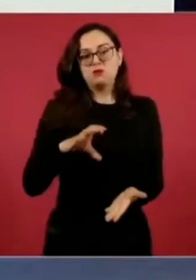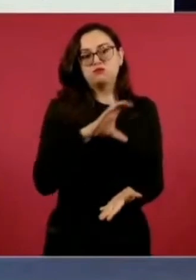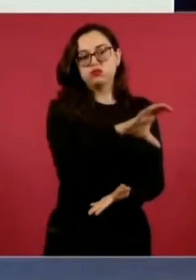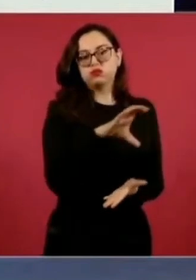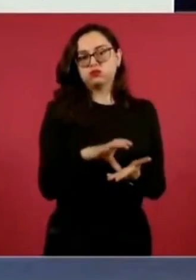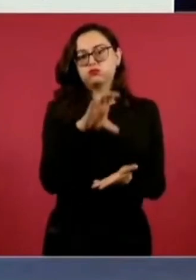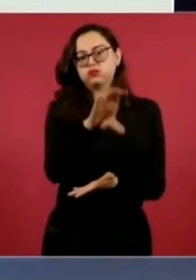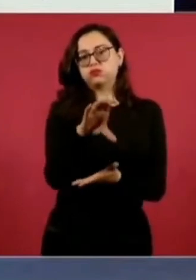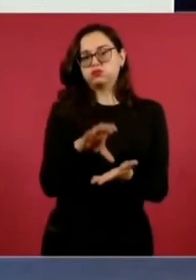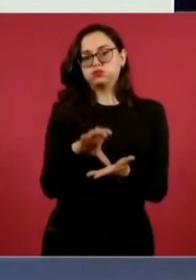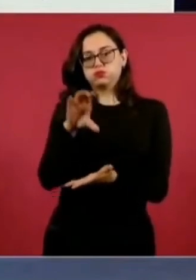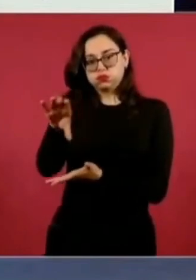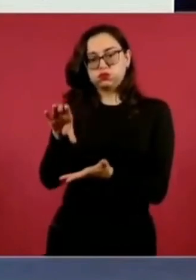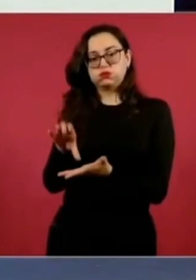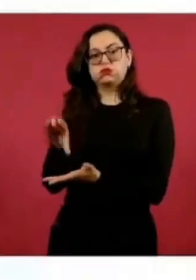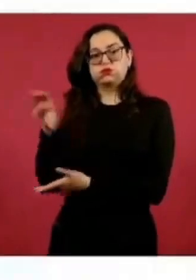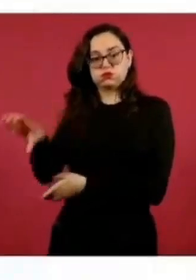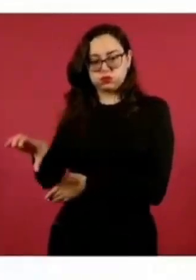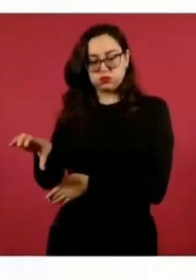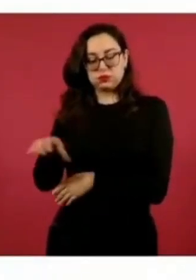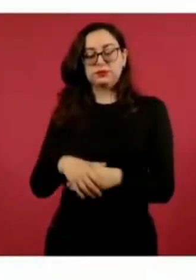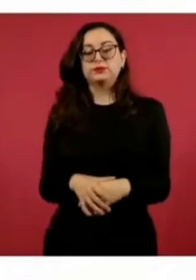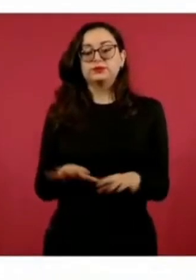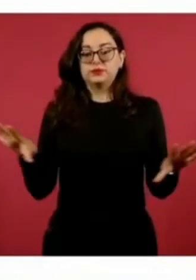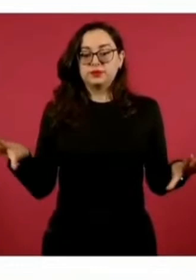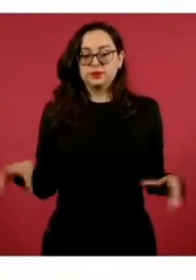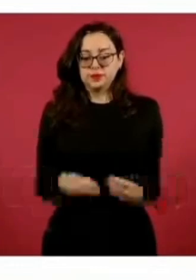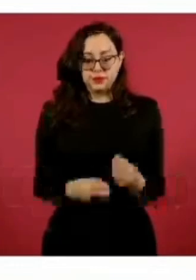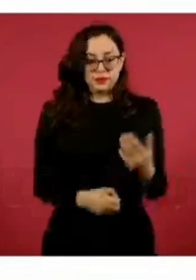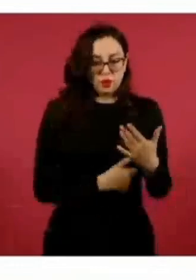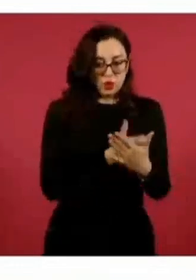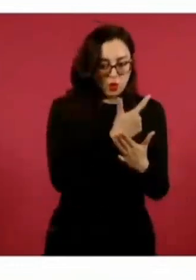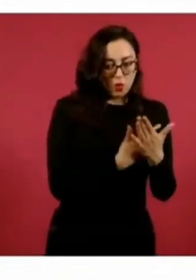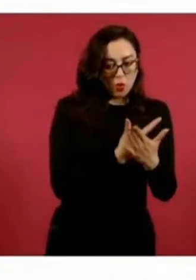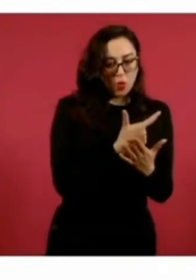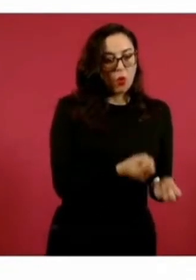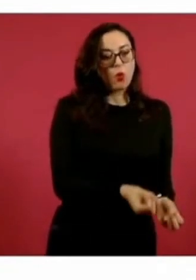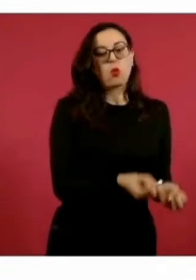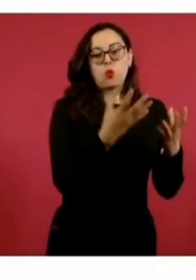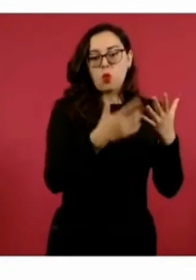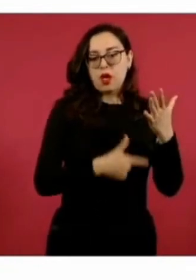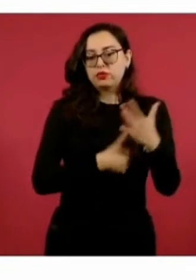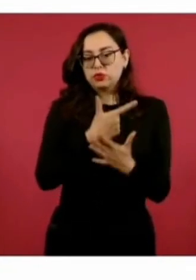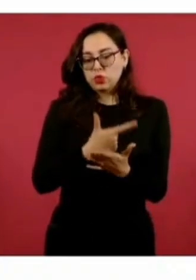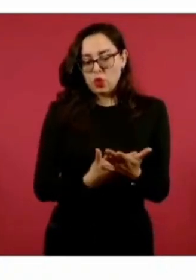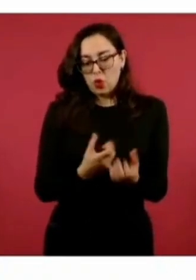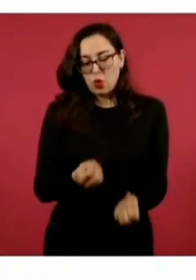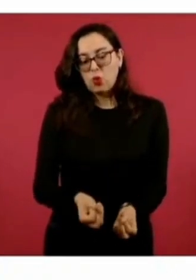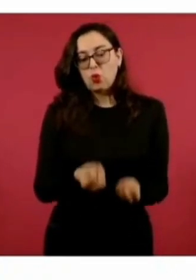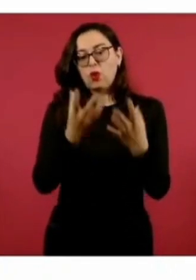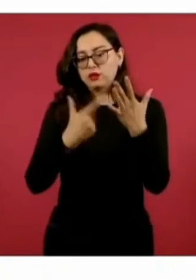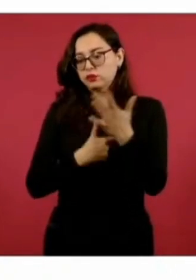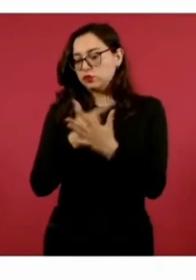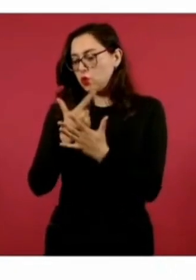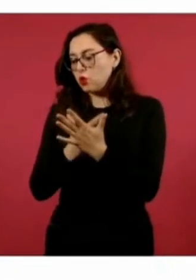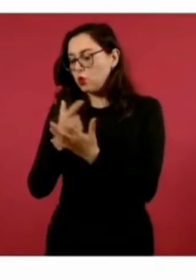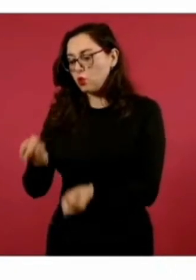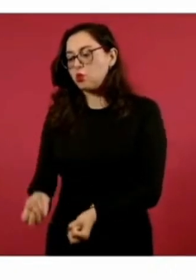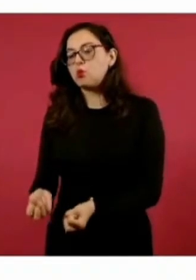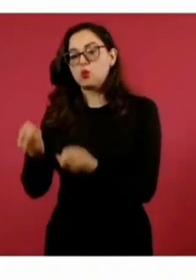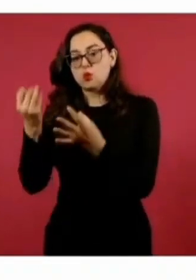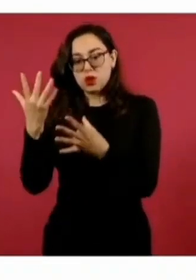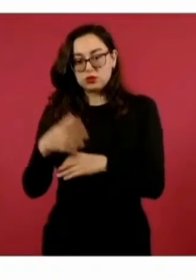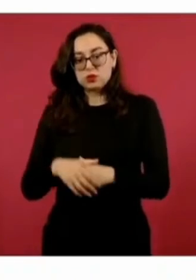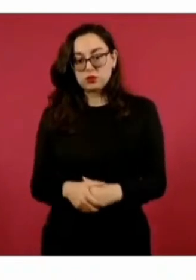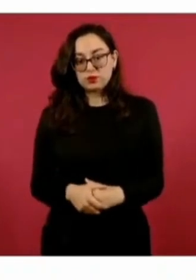e el número de recursos obtenidos de la regularización Y estos recursos que